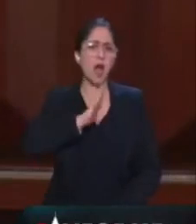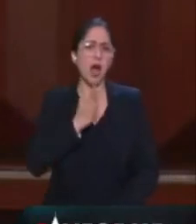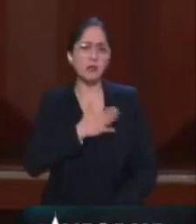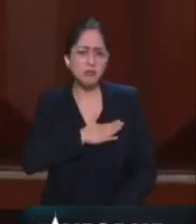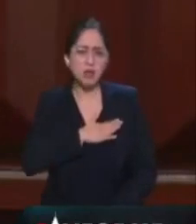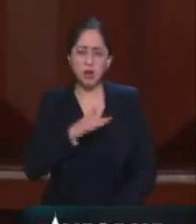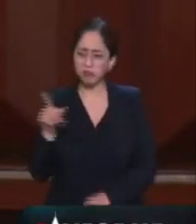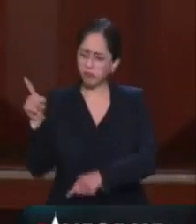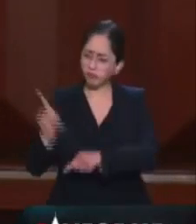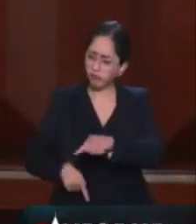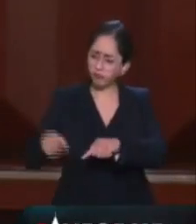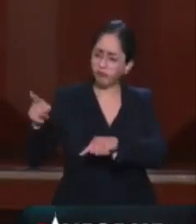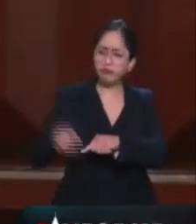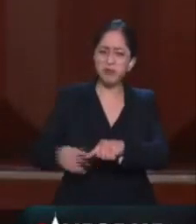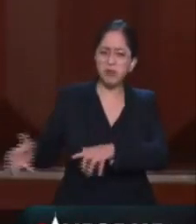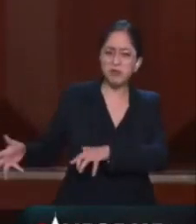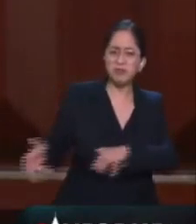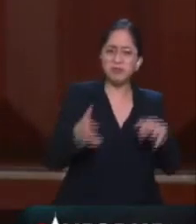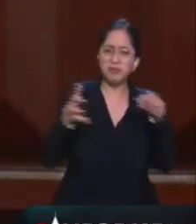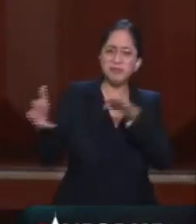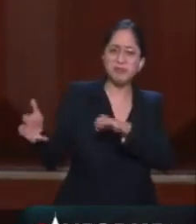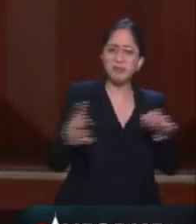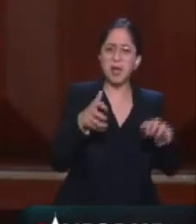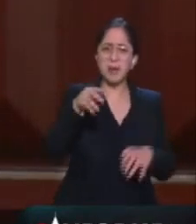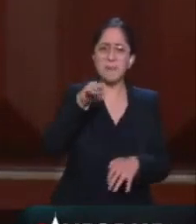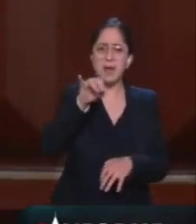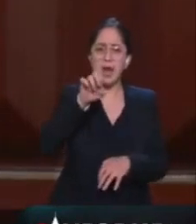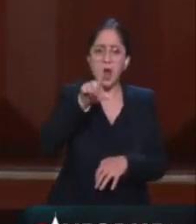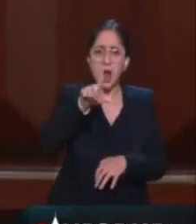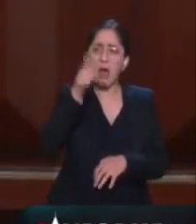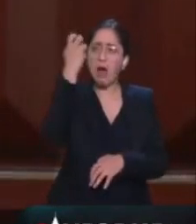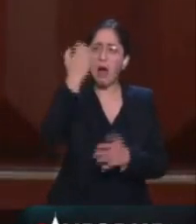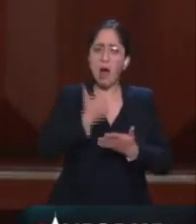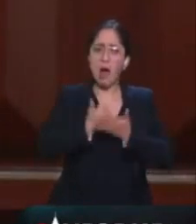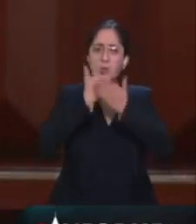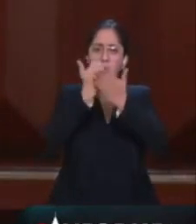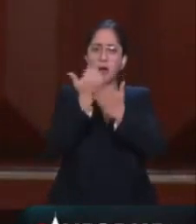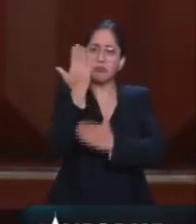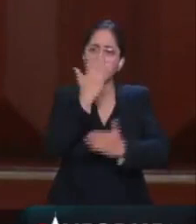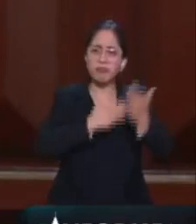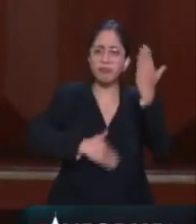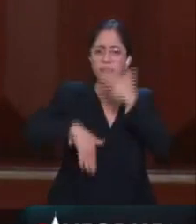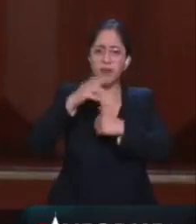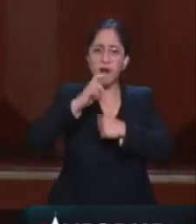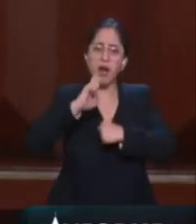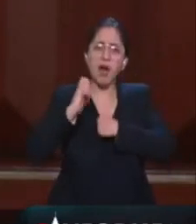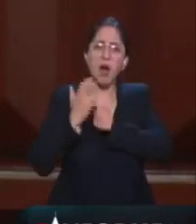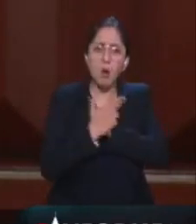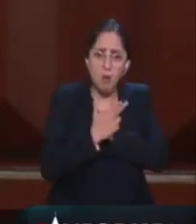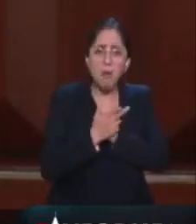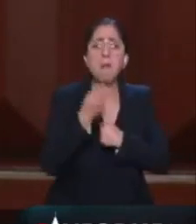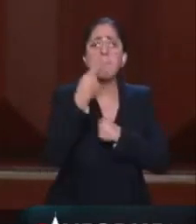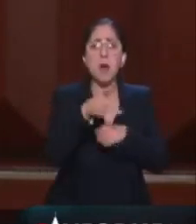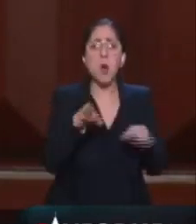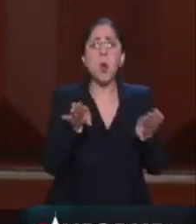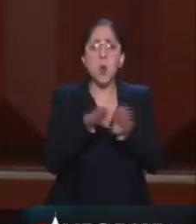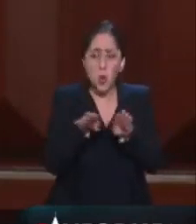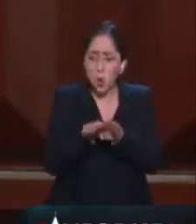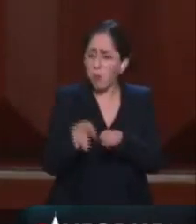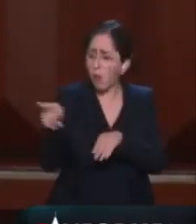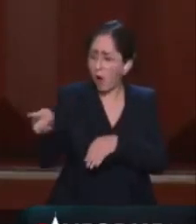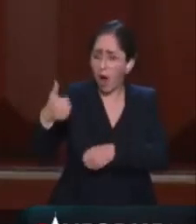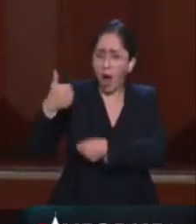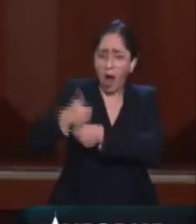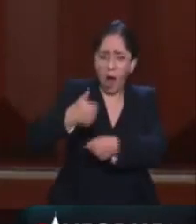los minerales que sostuvieron el desarrollo de Europa, en gran parte con la mano de obra de los abuelos de